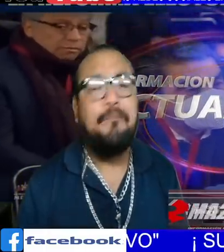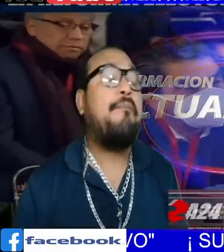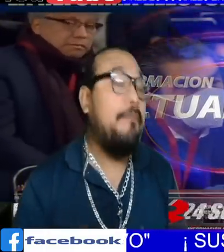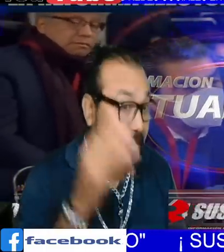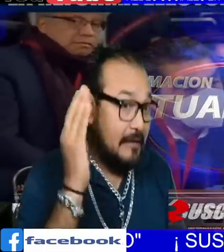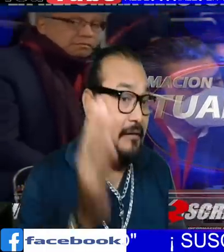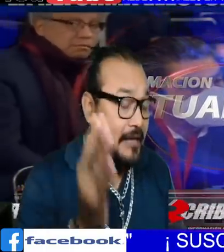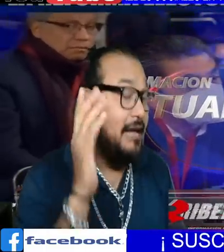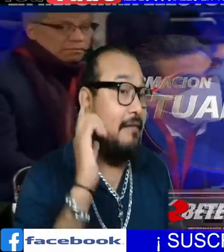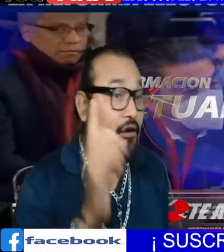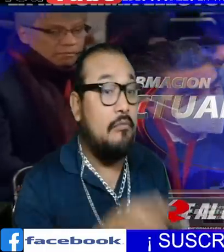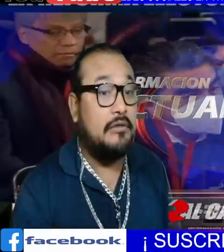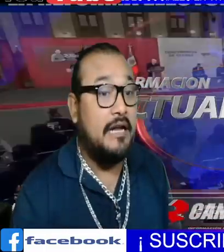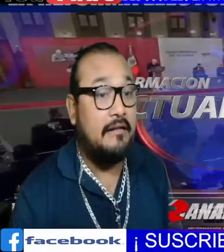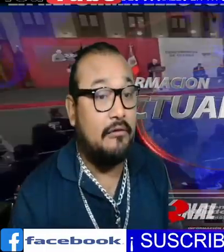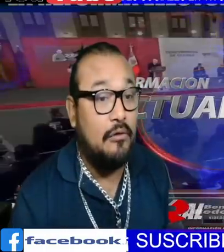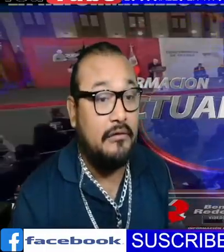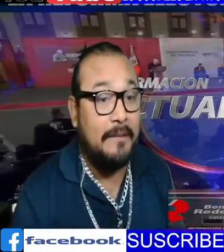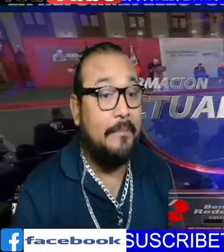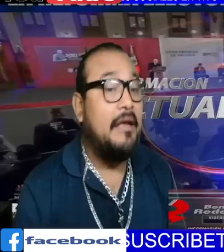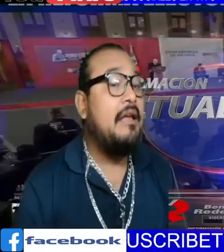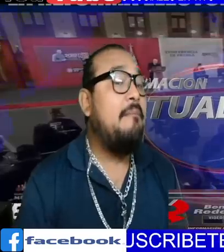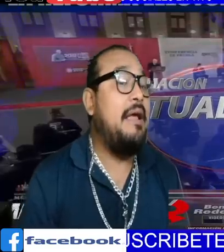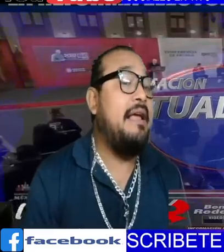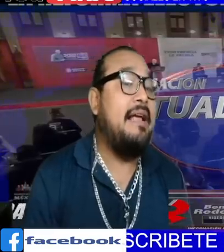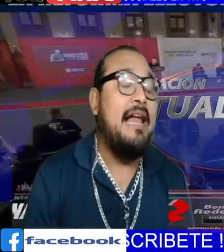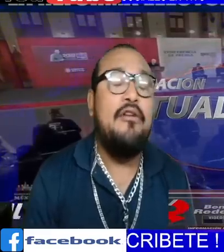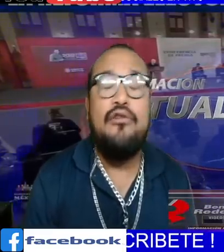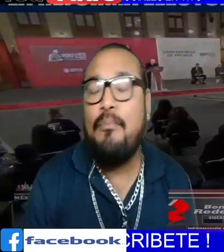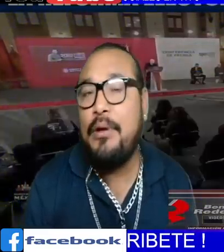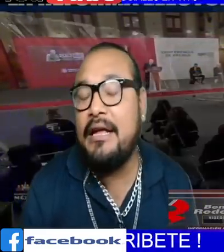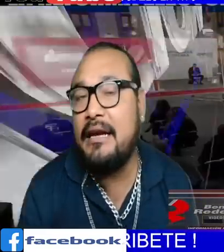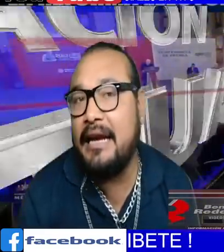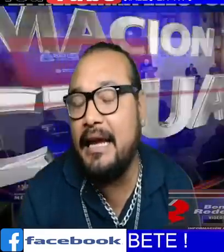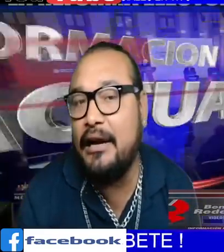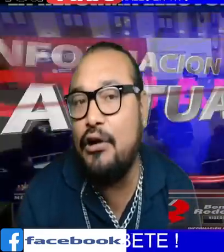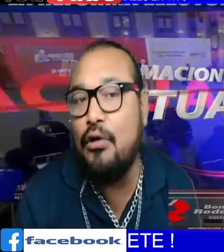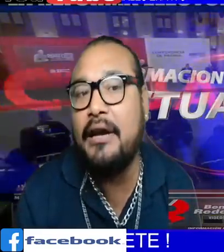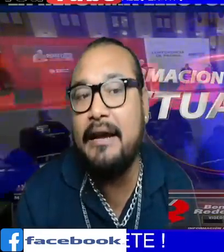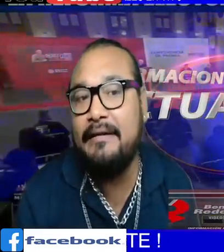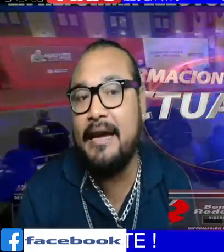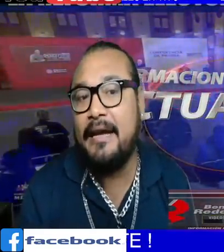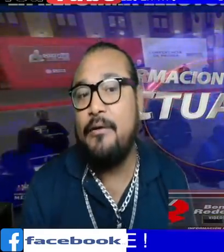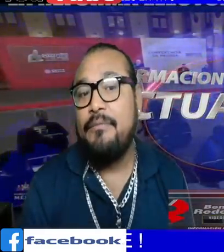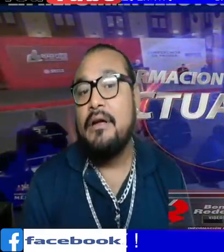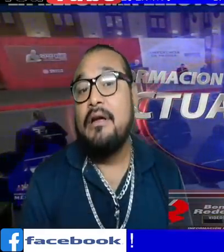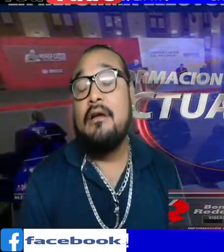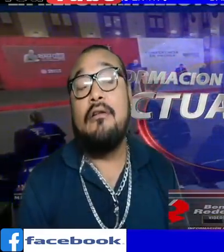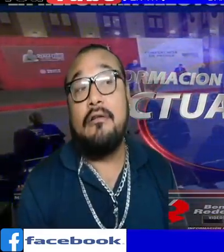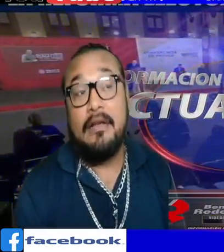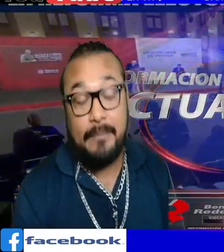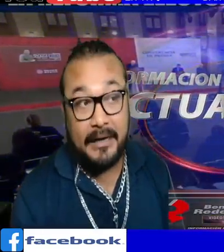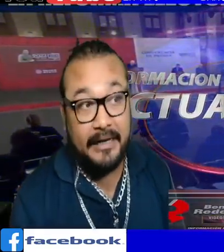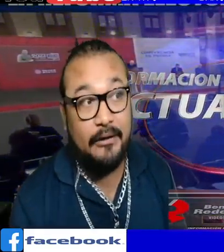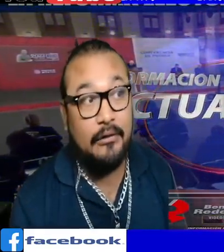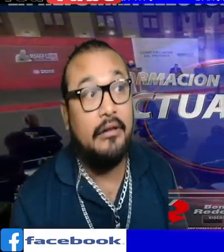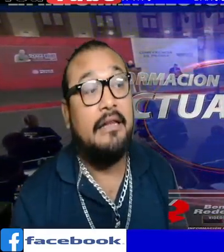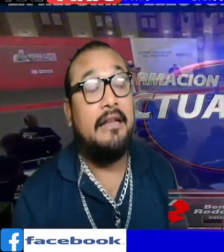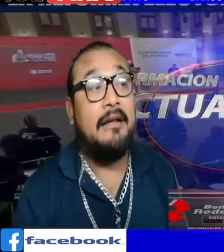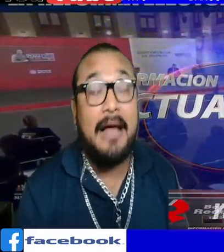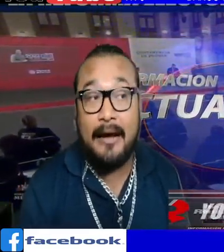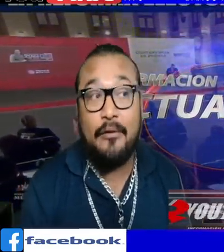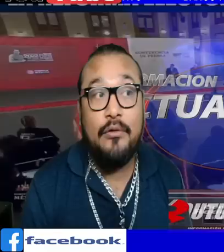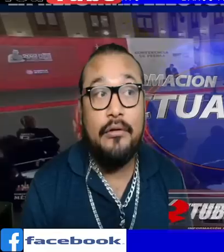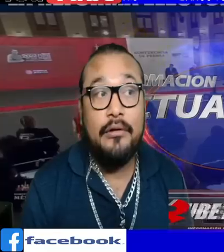deja ir sí así como ustedes escuchan mexicanos no pueden creer lo que hicieron los del partido